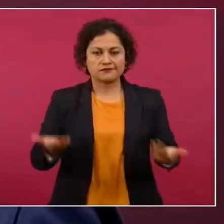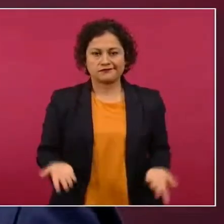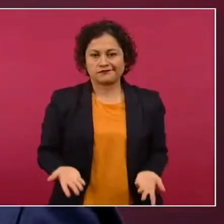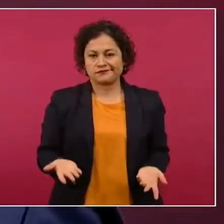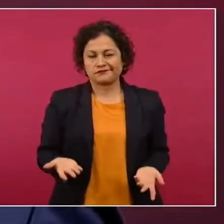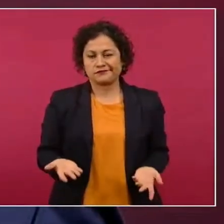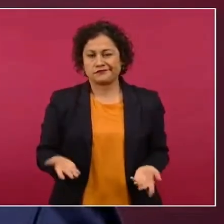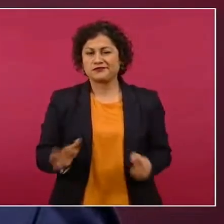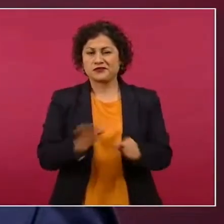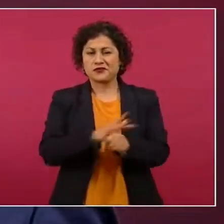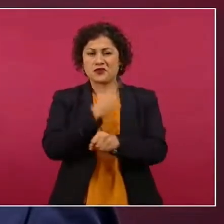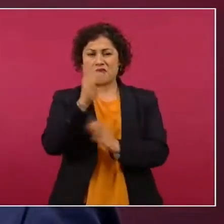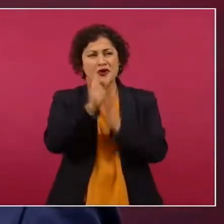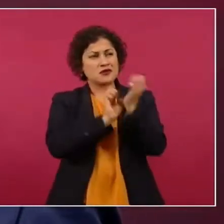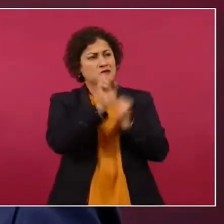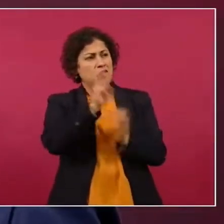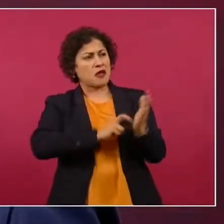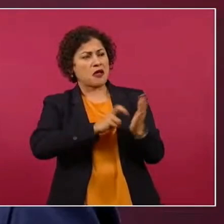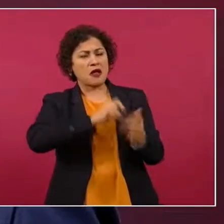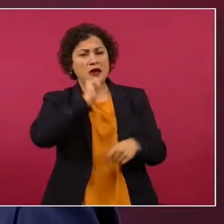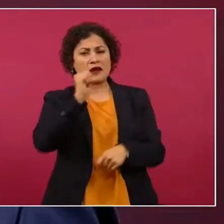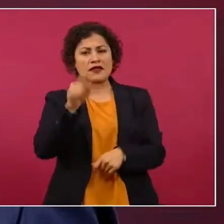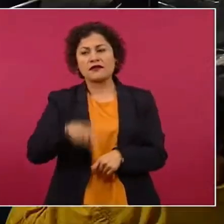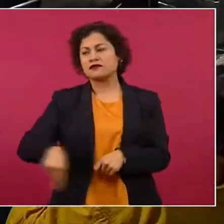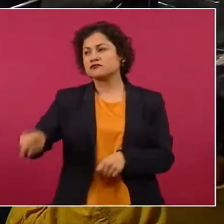la mafia